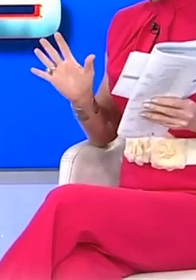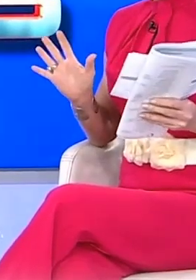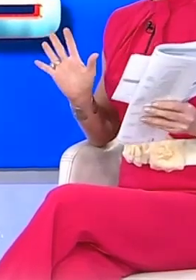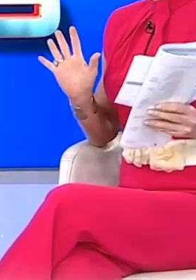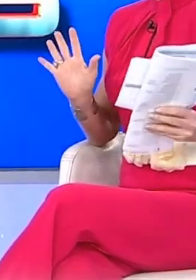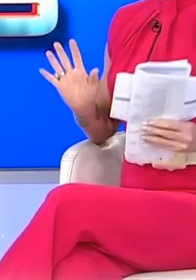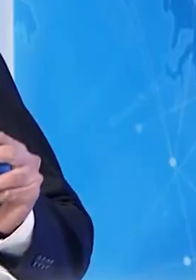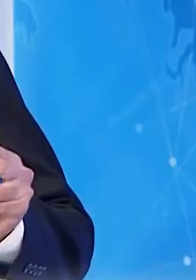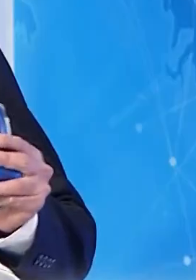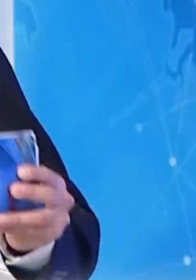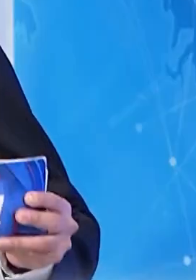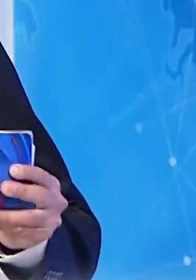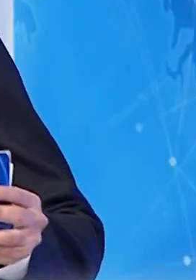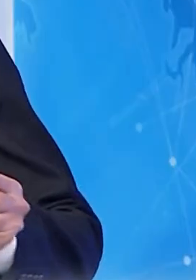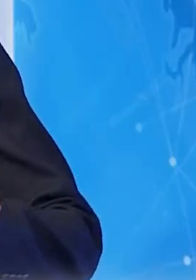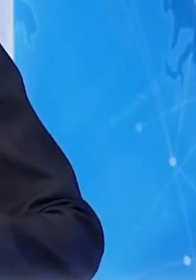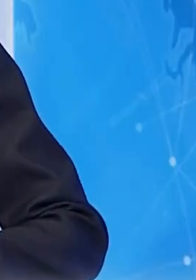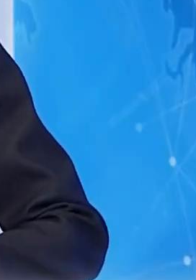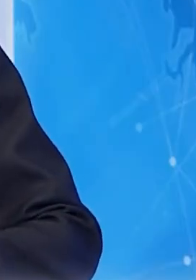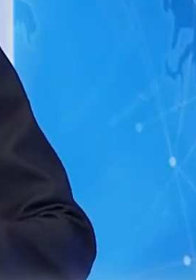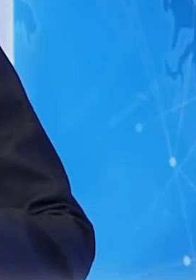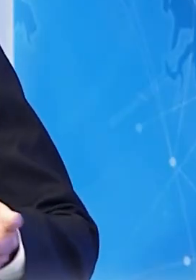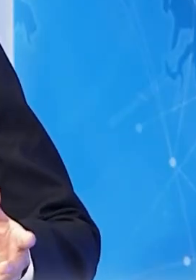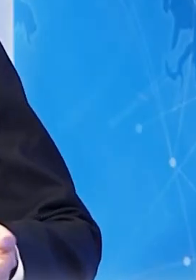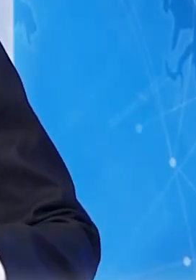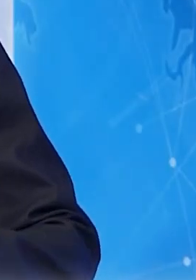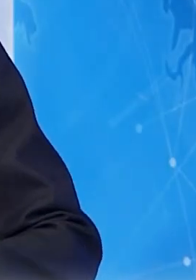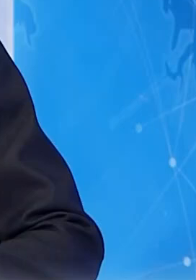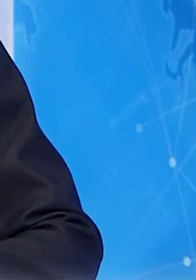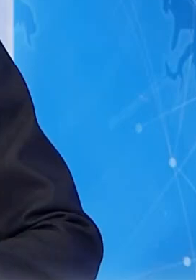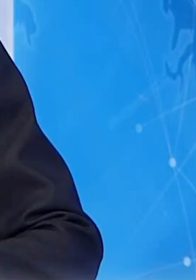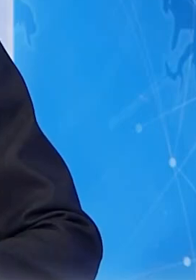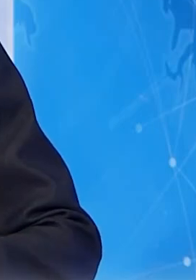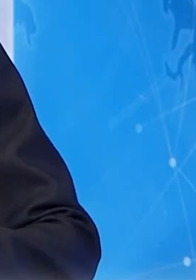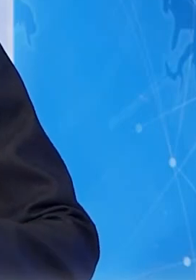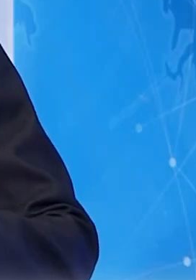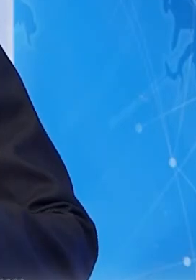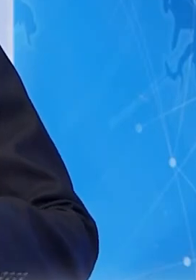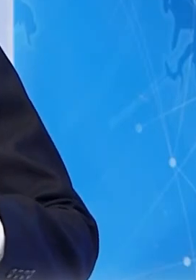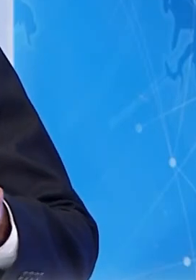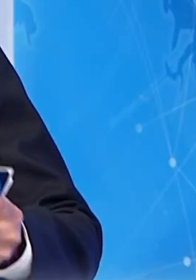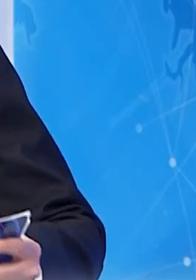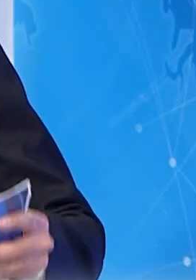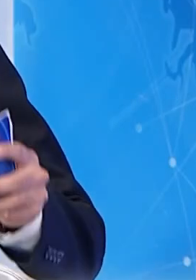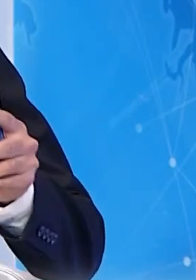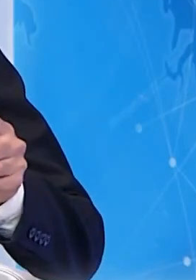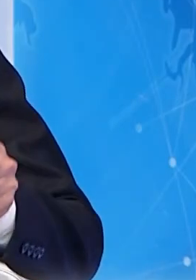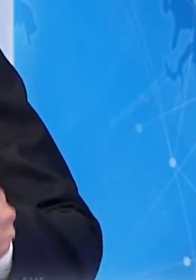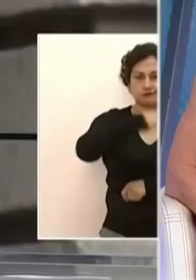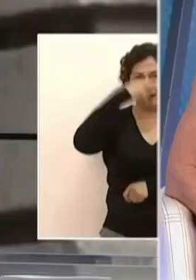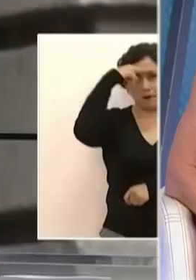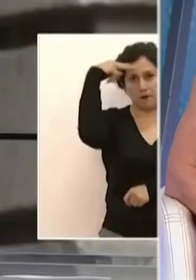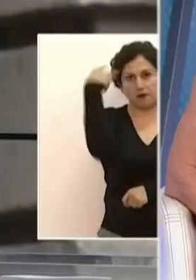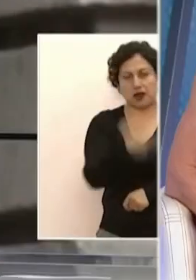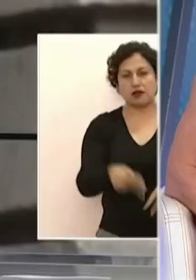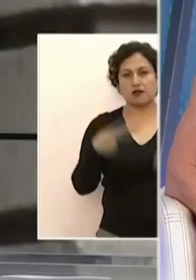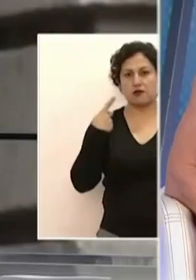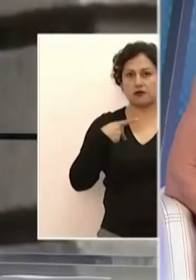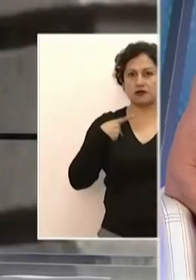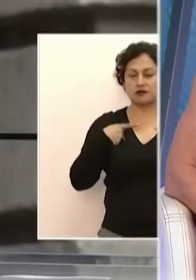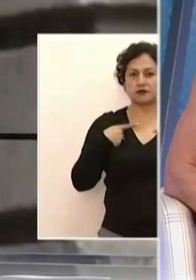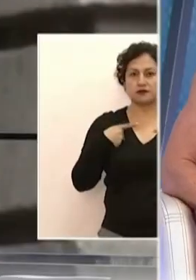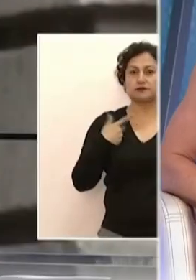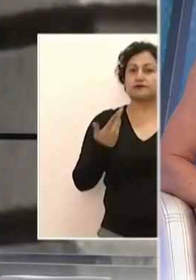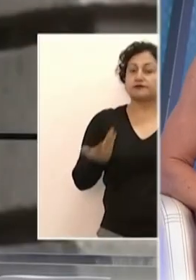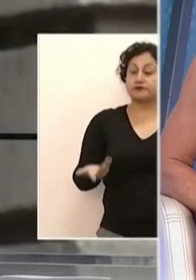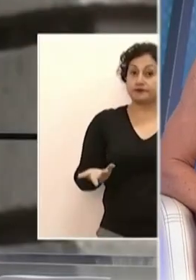una reconciliación, ¿no?, entre Perú y México, pero lamentablemente, Marisol, te cuento que no va a ser así. Hoy en la mañana, la